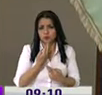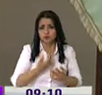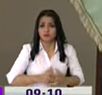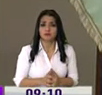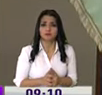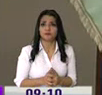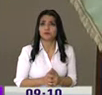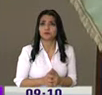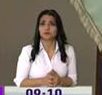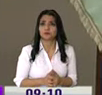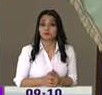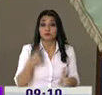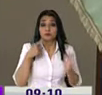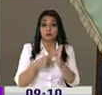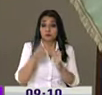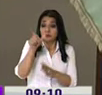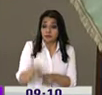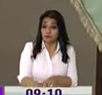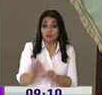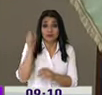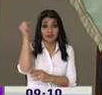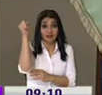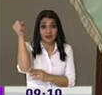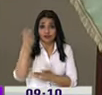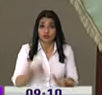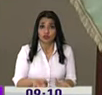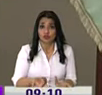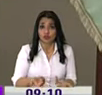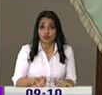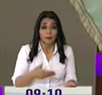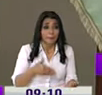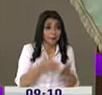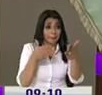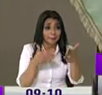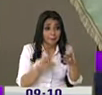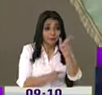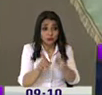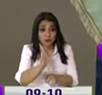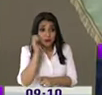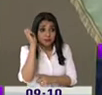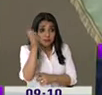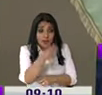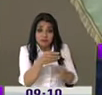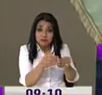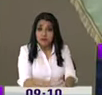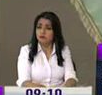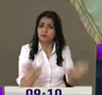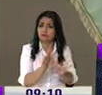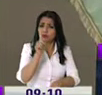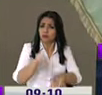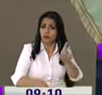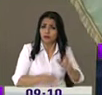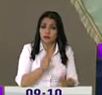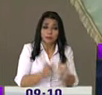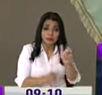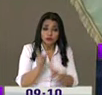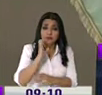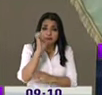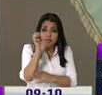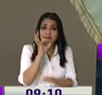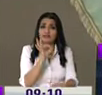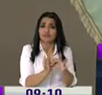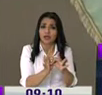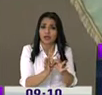Nadie tiene derecho de frustrar la esperanza y la fe de un